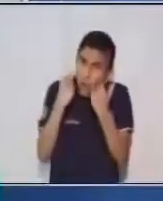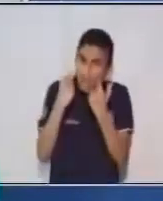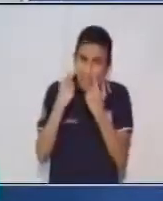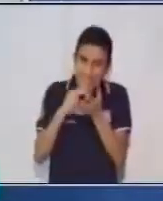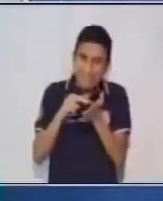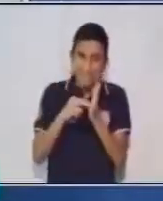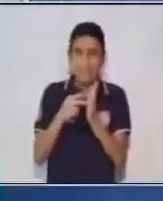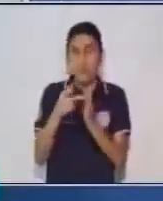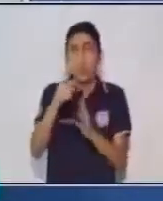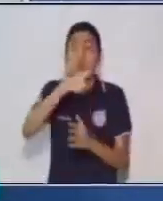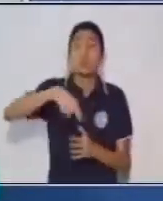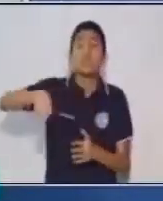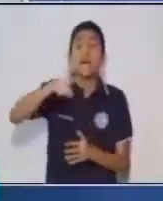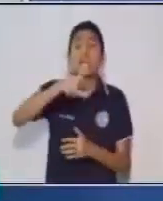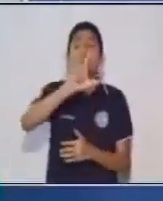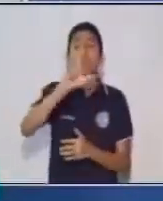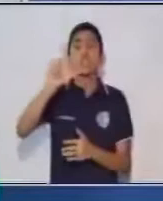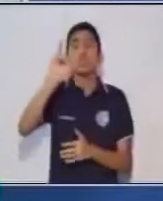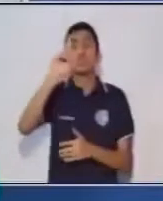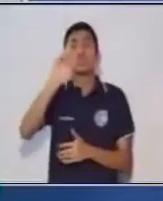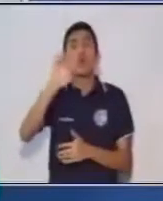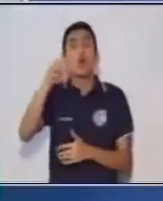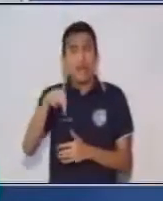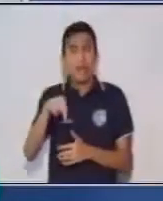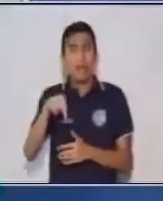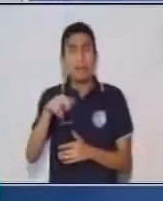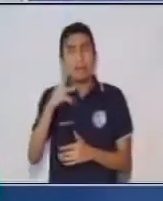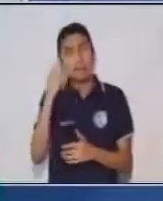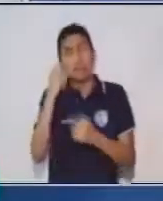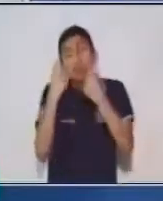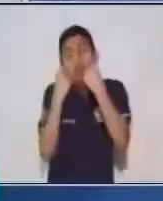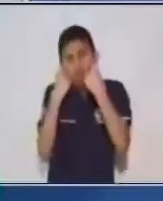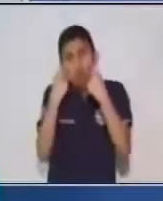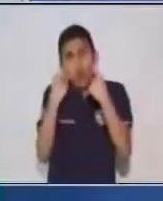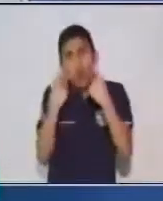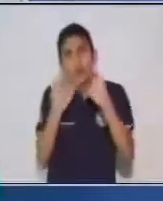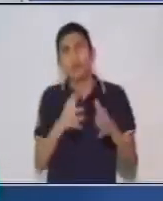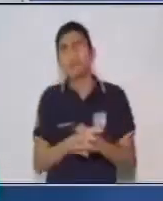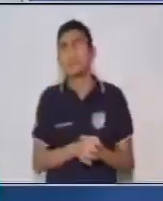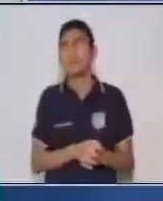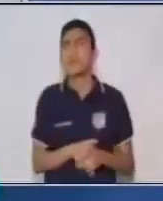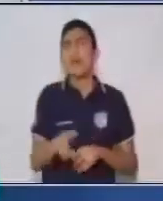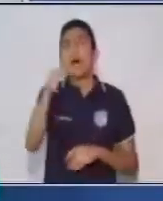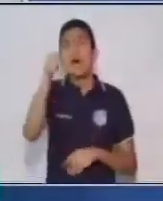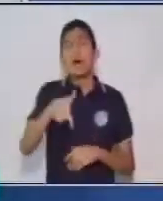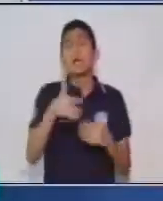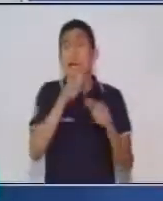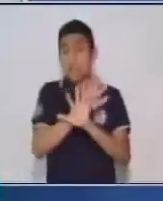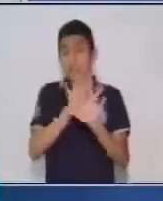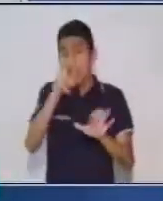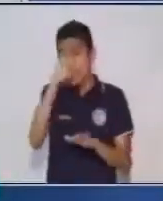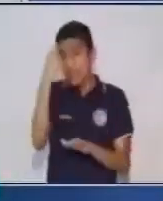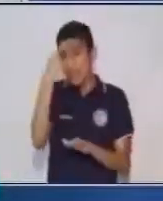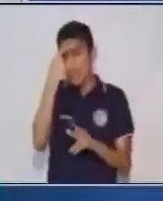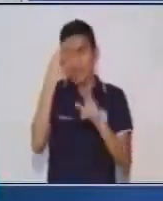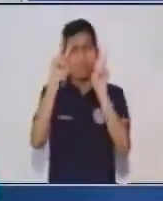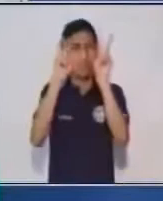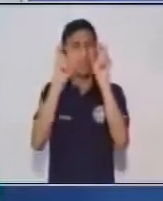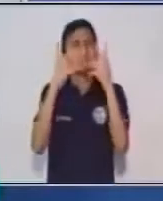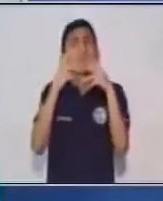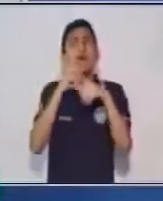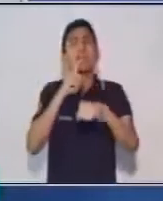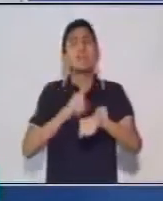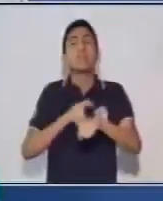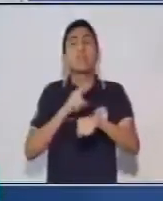tiempos del tiempo simple. Ahora vamos a trabajar entonces los tiempos